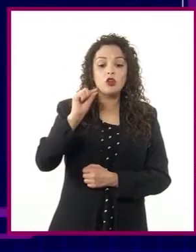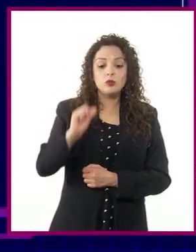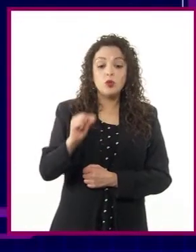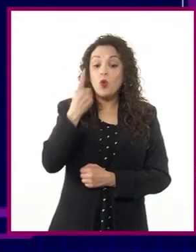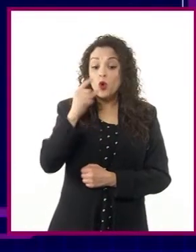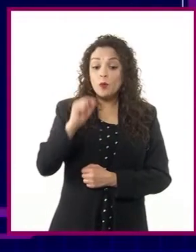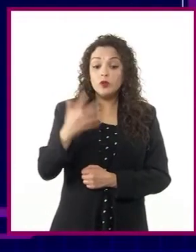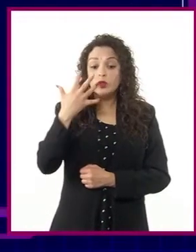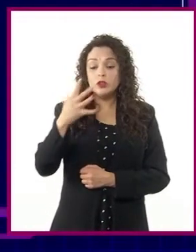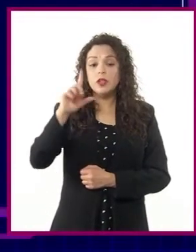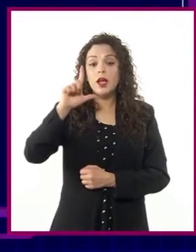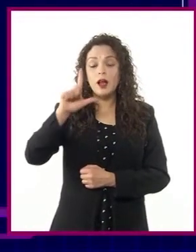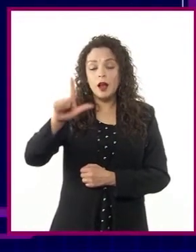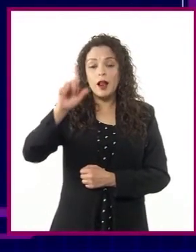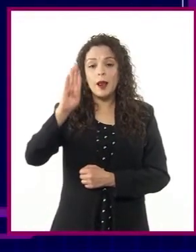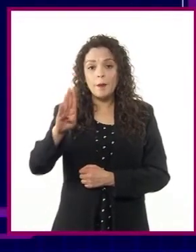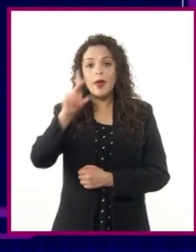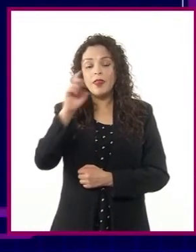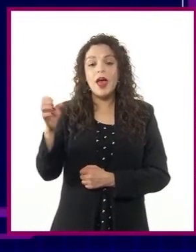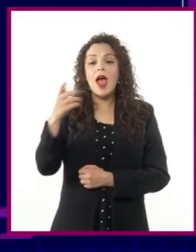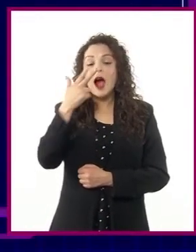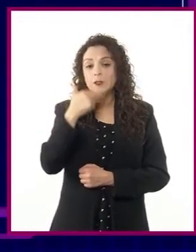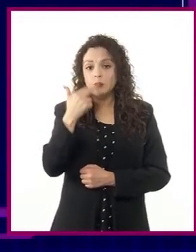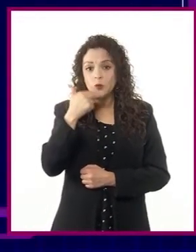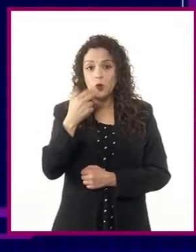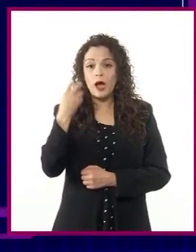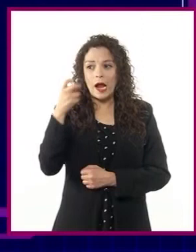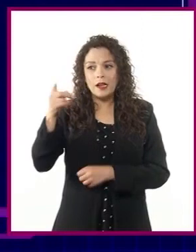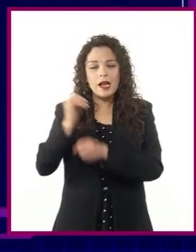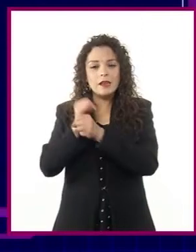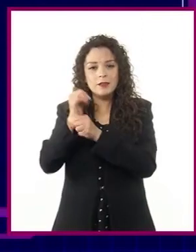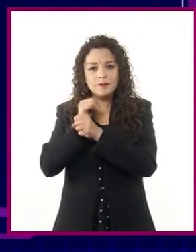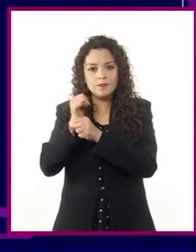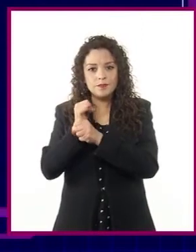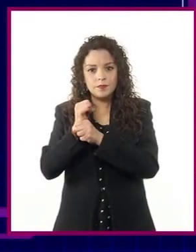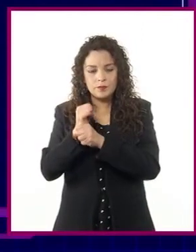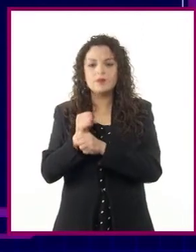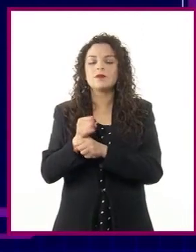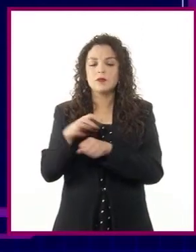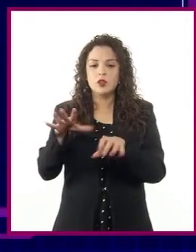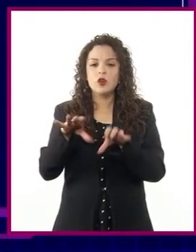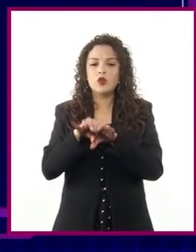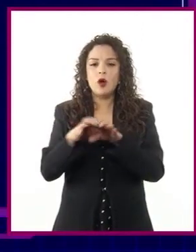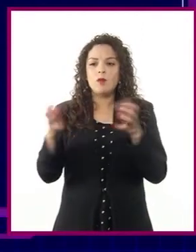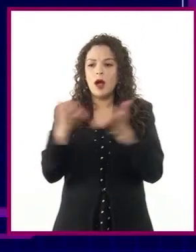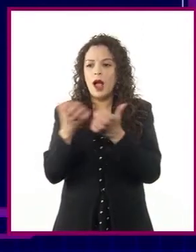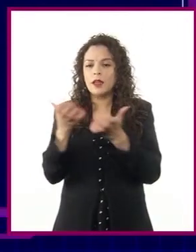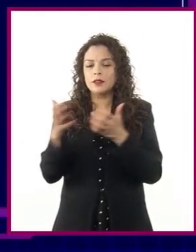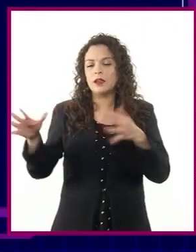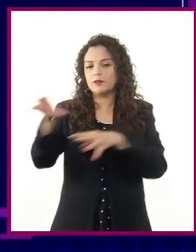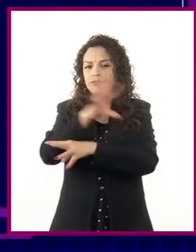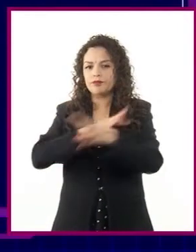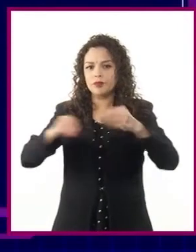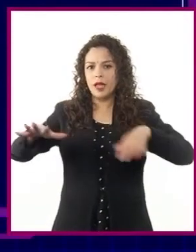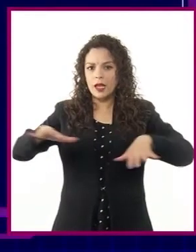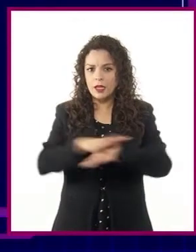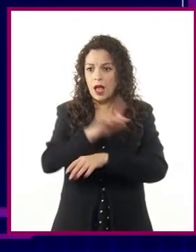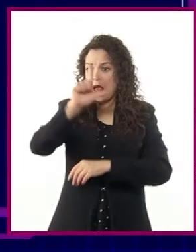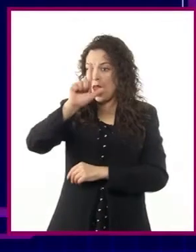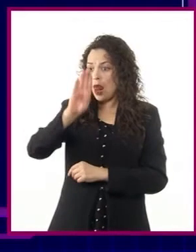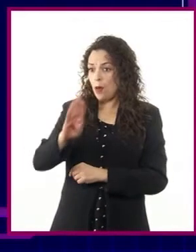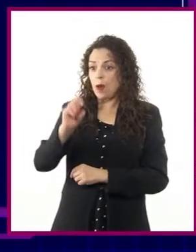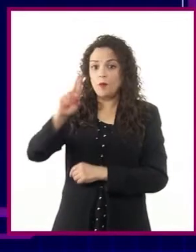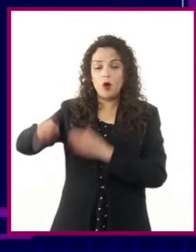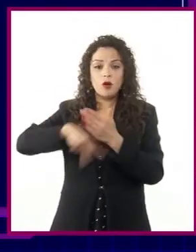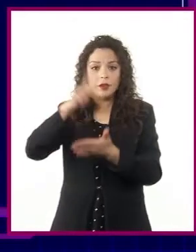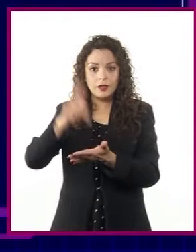las galletas, Luis investigó la equivalencia de las libras en kilogramos y realizó la conversión. ¿Cuántos kilogramos de harina